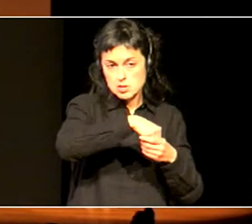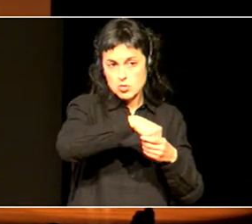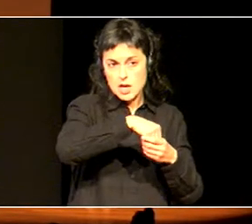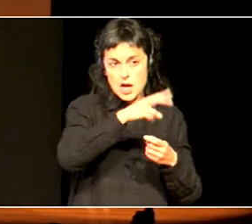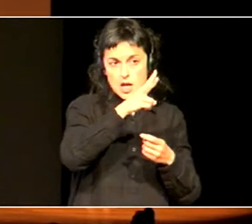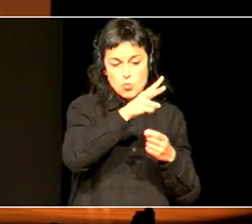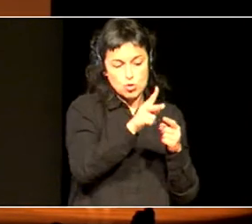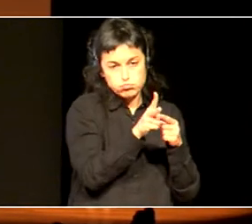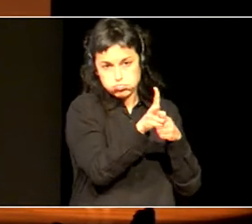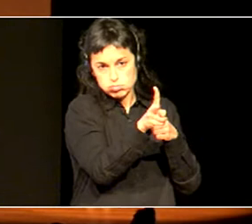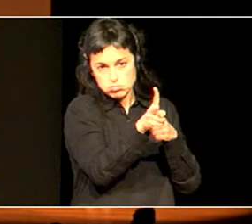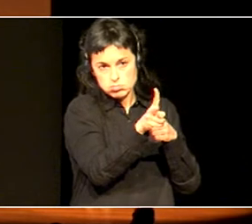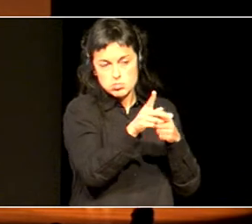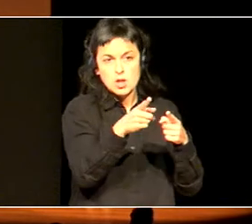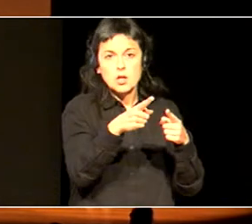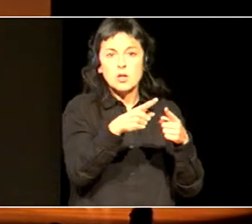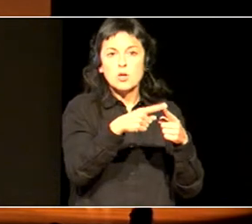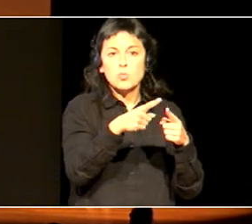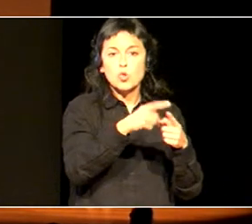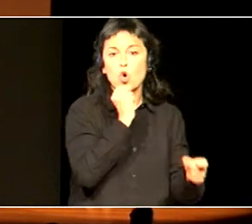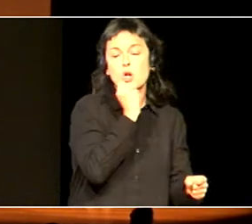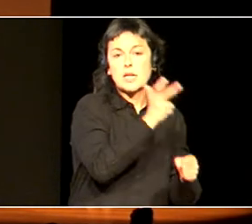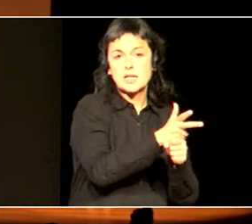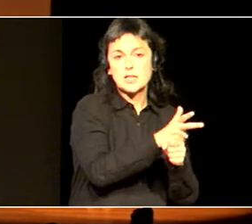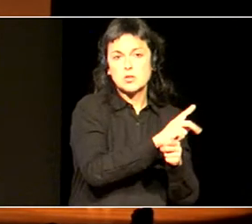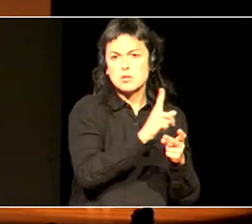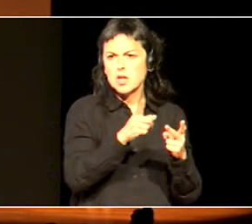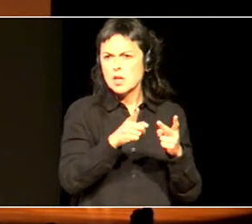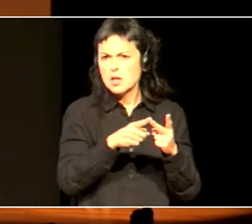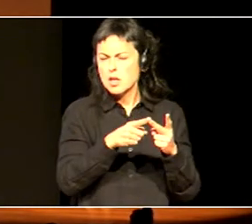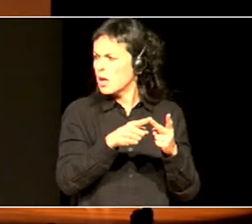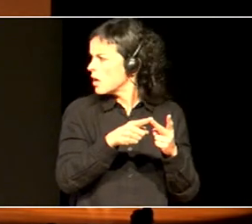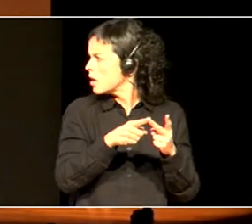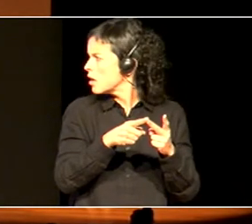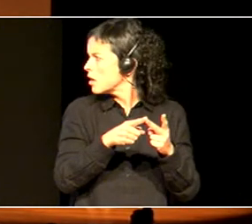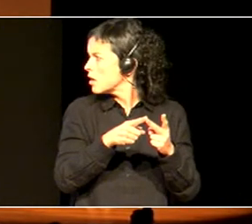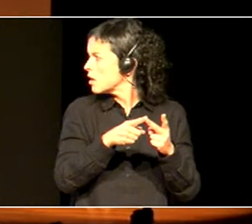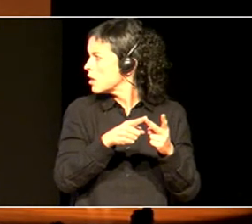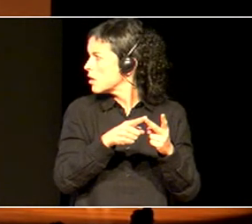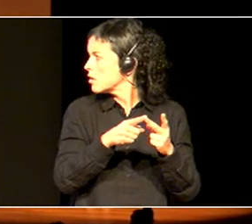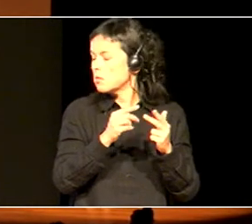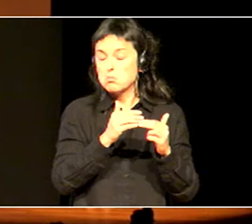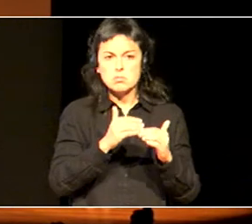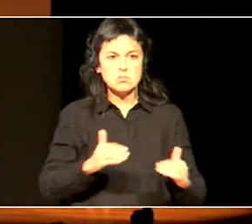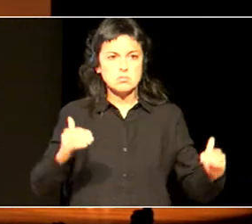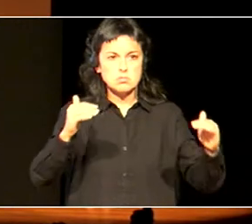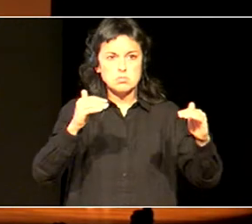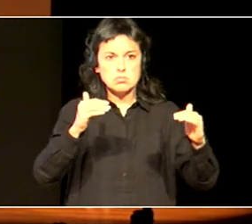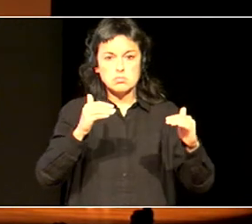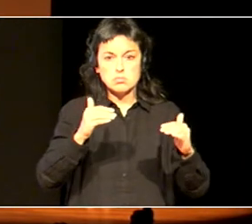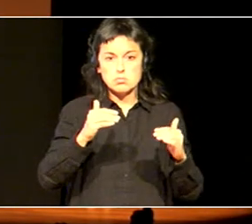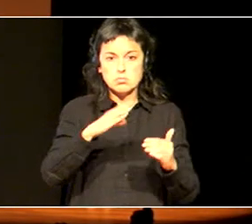dos ramas de trabajo. Por un lado están los retos y por otro lado está la cotutorización. Mediante la cotutorización lo que pretendemos es